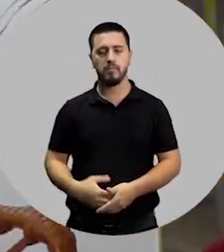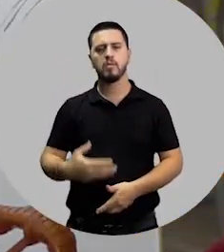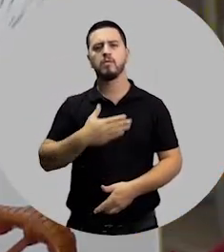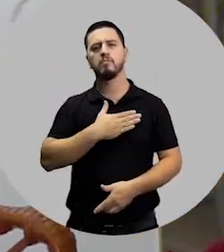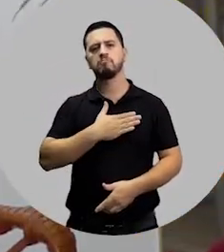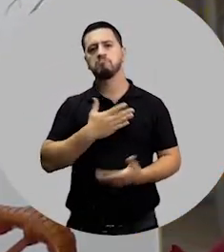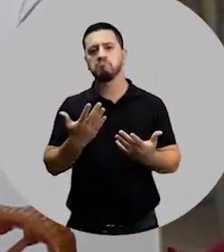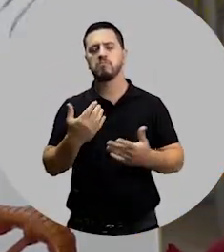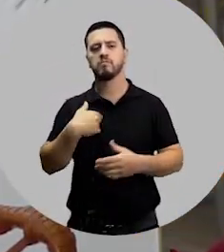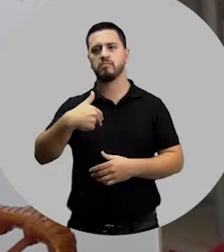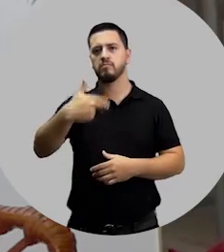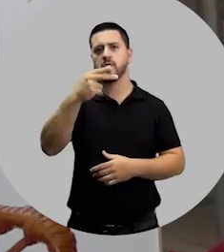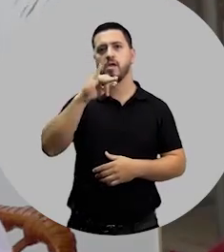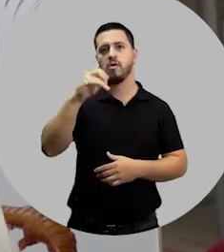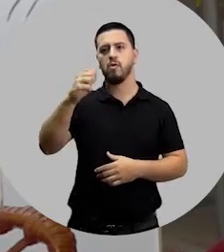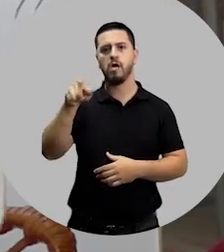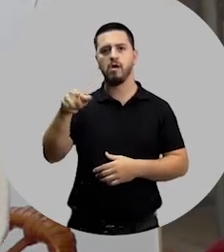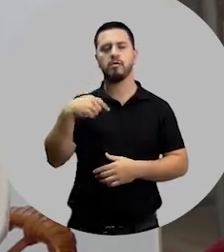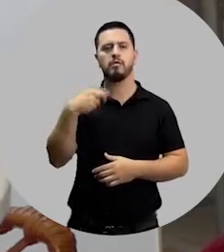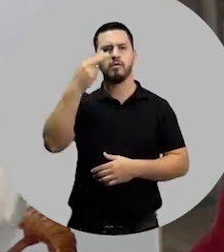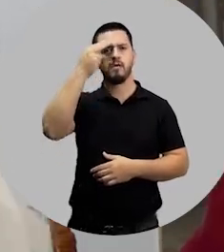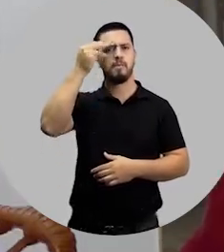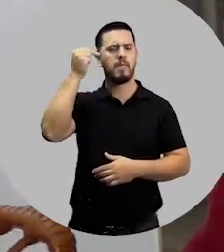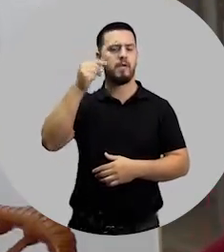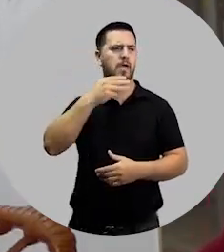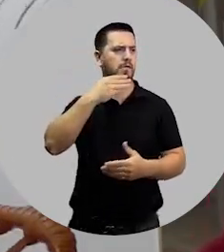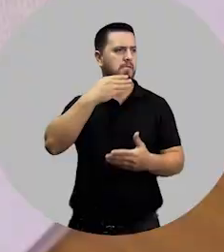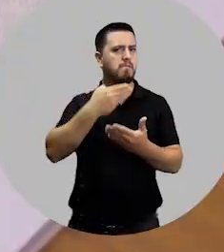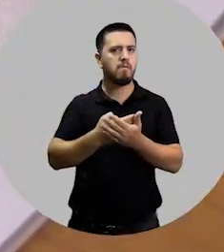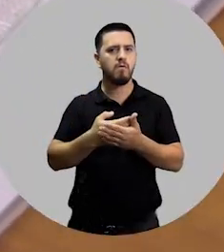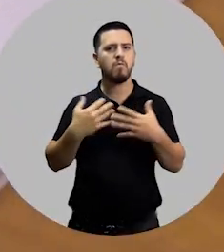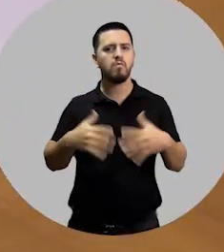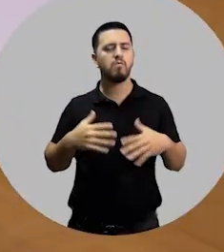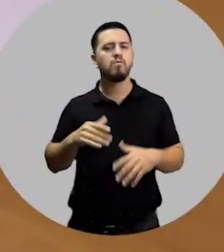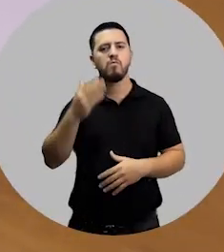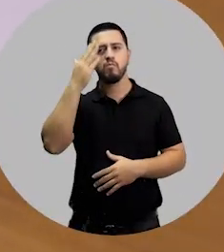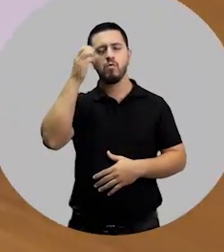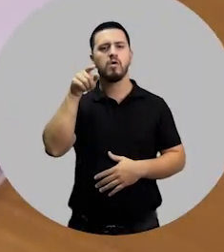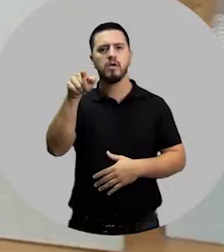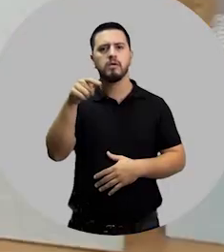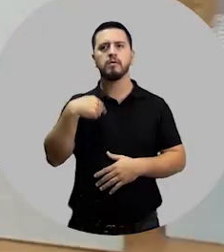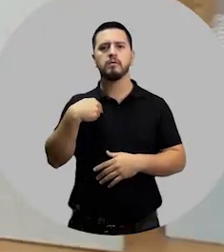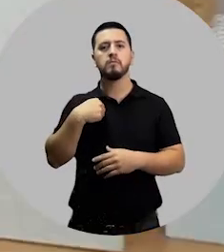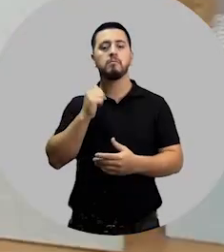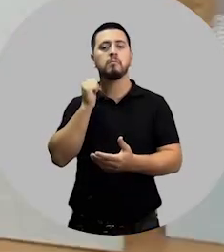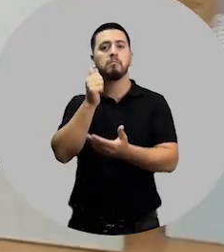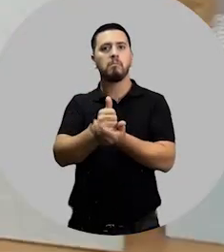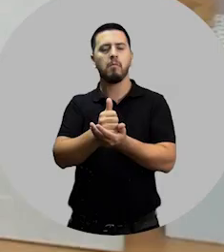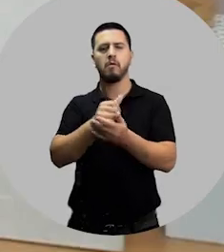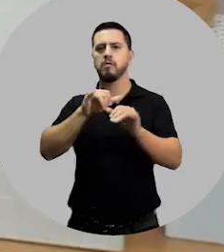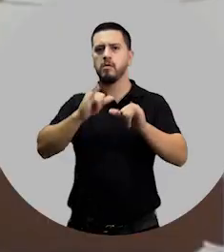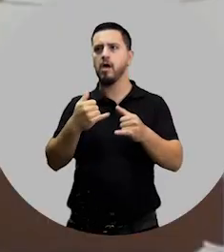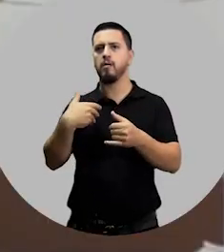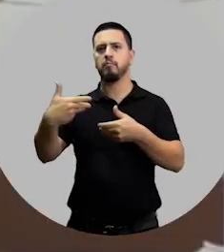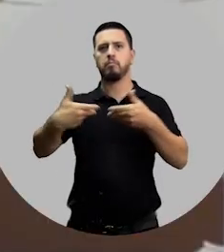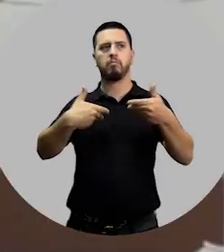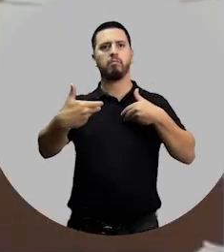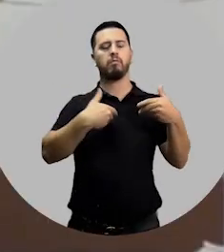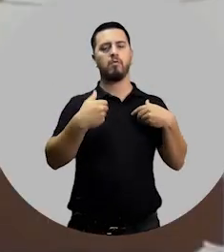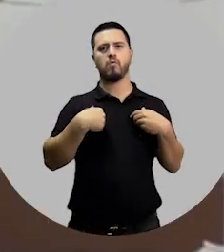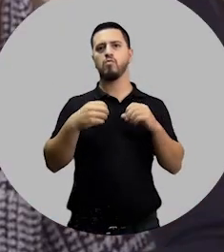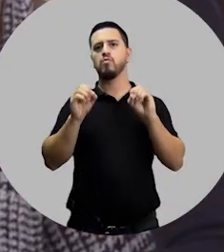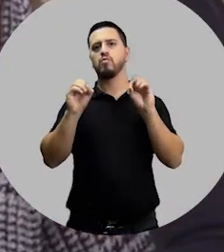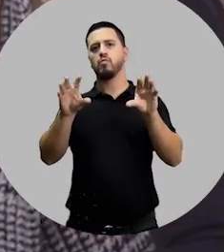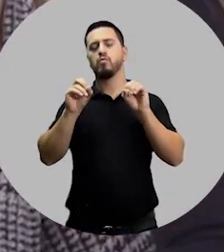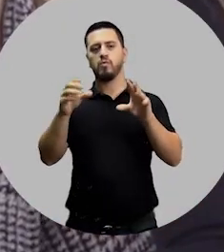mí Aikuaa fue una experiencia realmente increíble porque fue una vitrina, me abrió muchísimas puertas. Estoy súper contenta